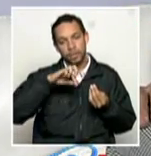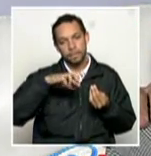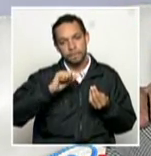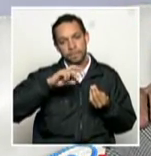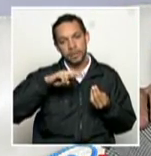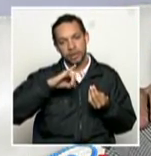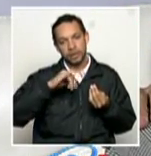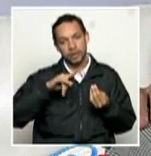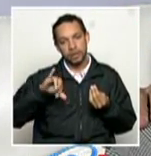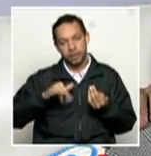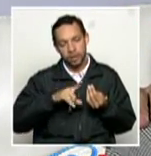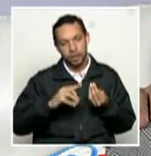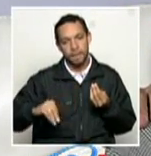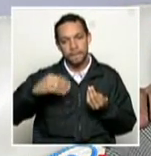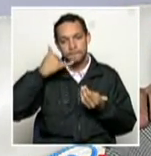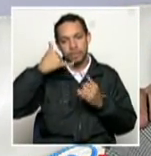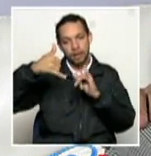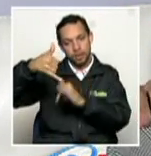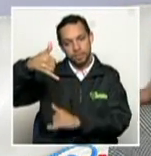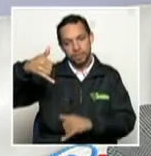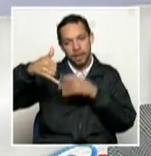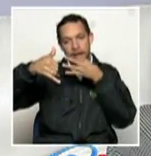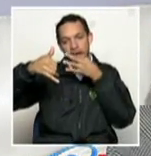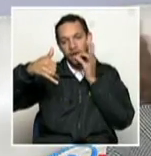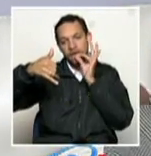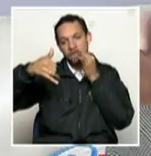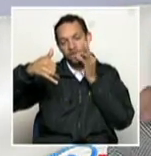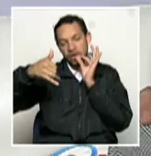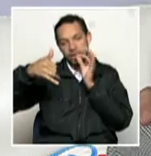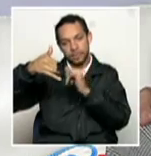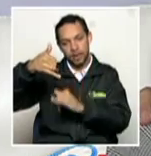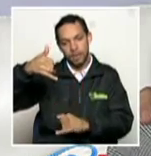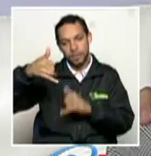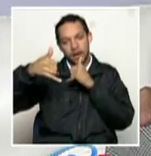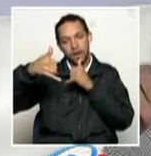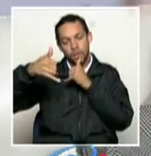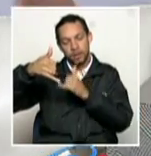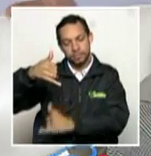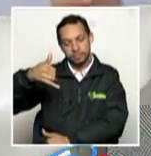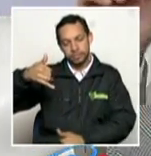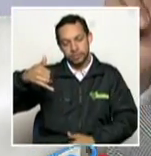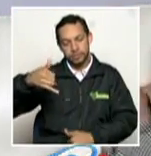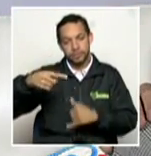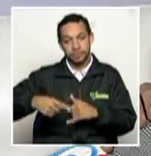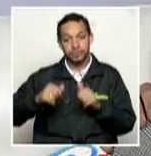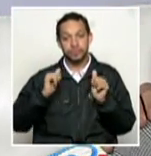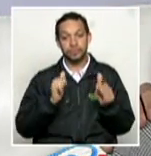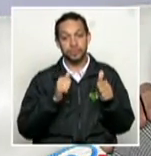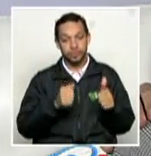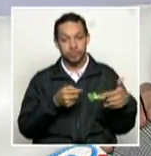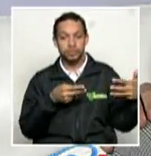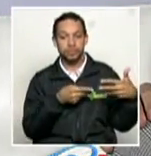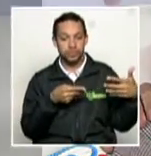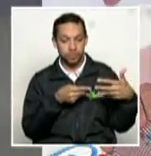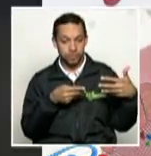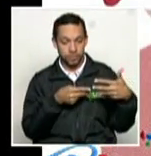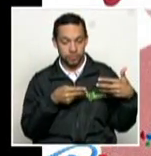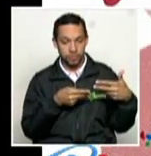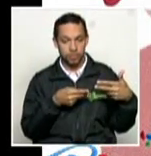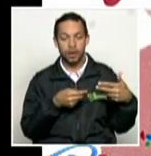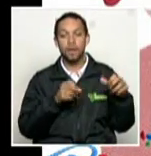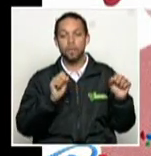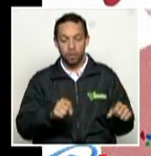café, maravillosos. Es decir, hay mucho que hacerle, señora, usted que está tan cerquita en Santa Rosa, en cualquiera de estas dos